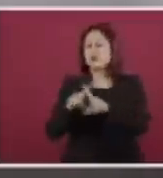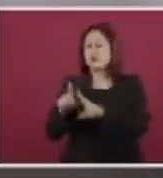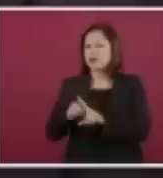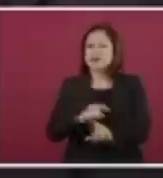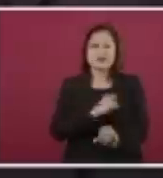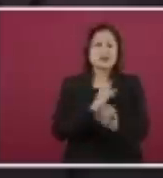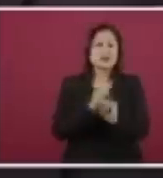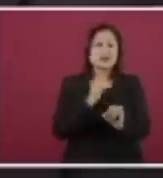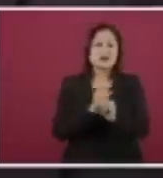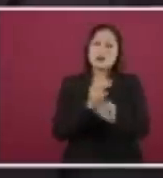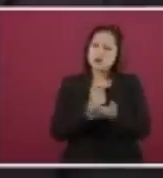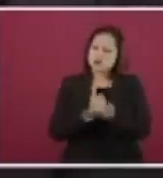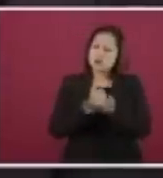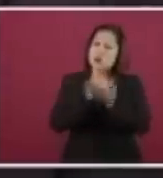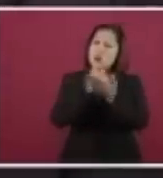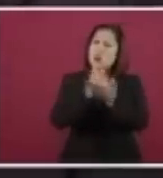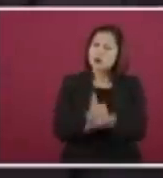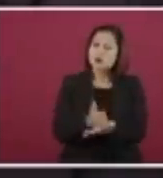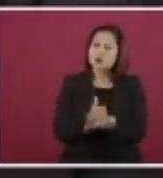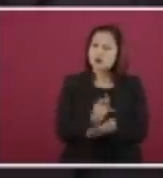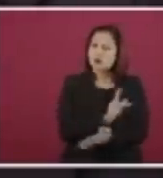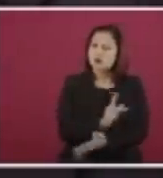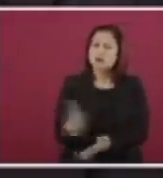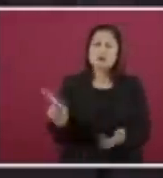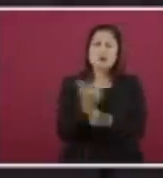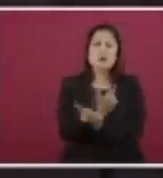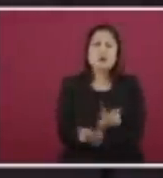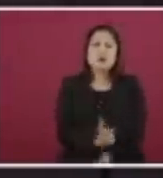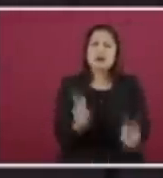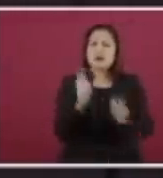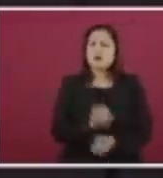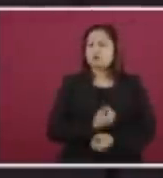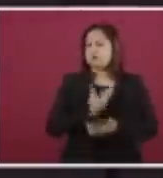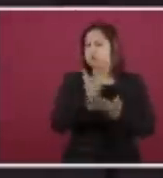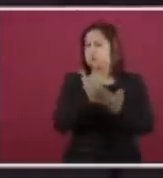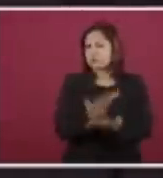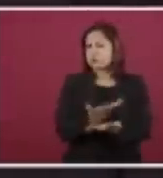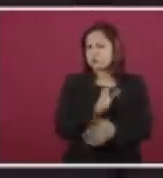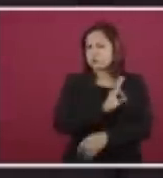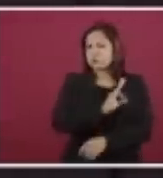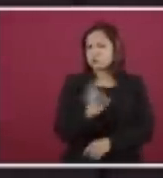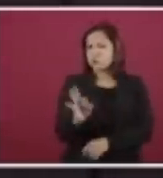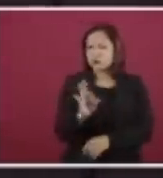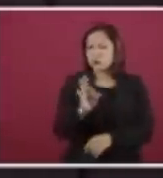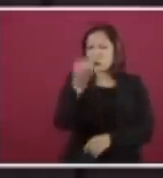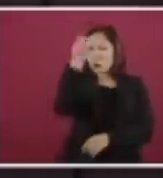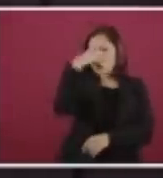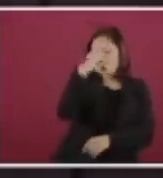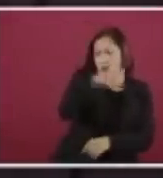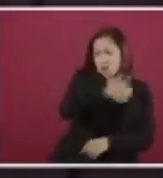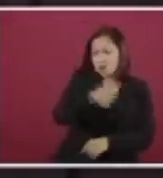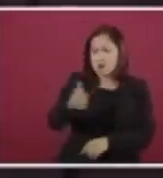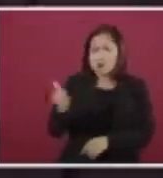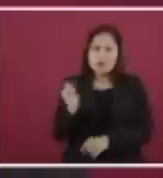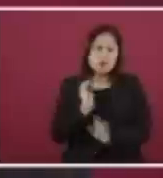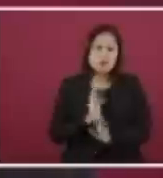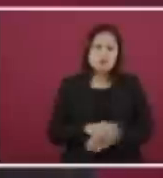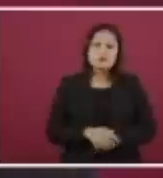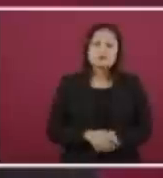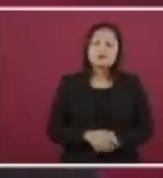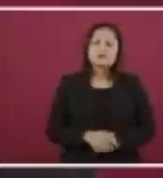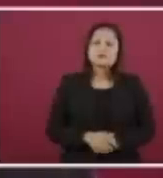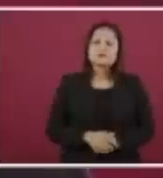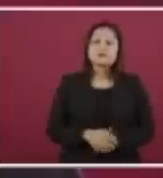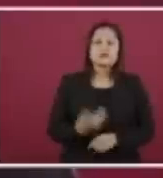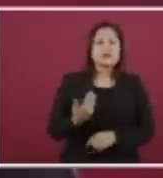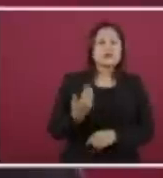participen y den su opinión. Lo que ha venido sucediendo en los últimos tiempos es de